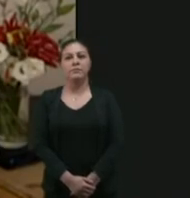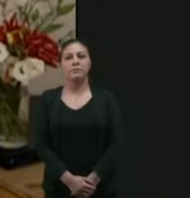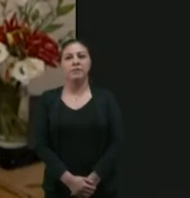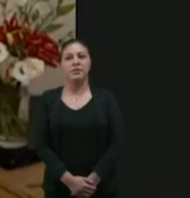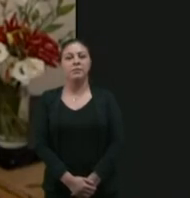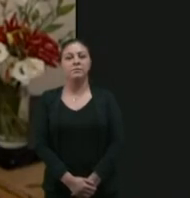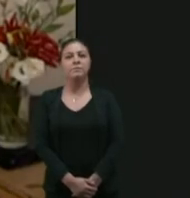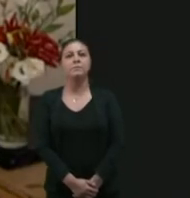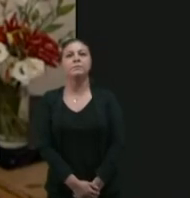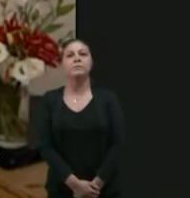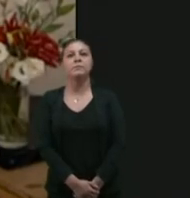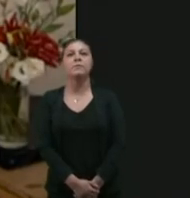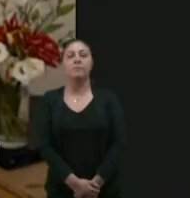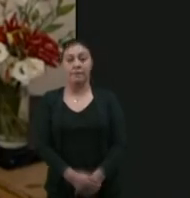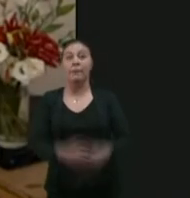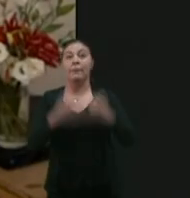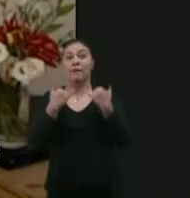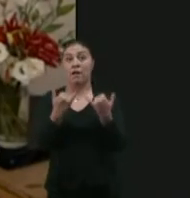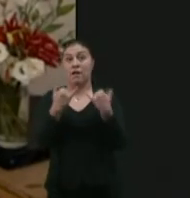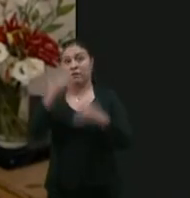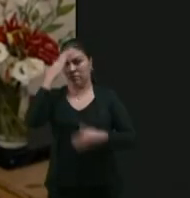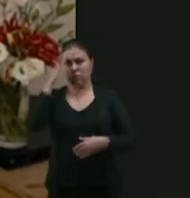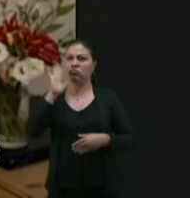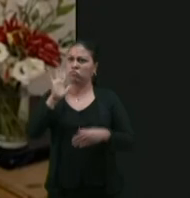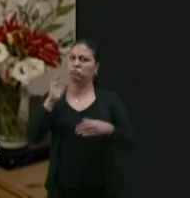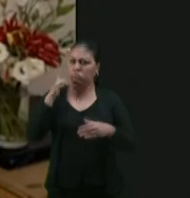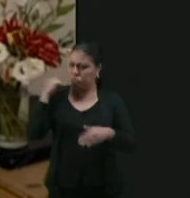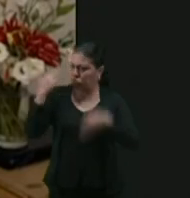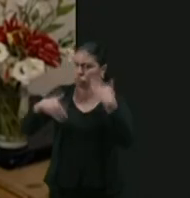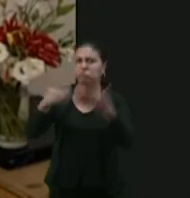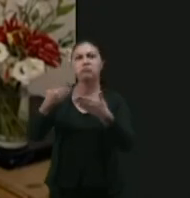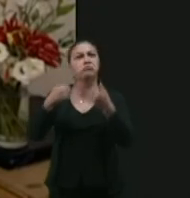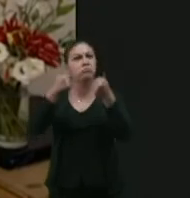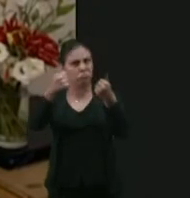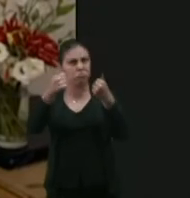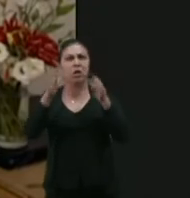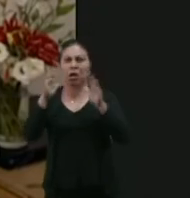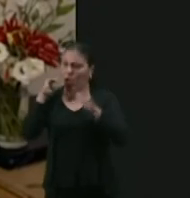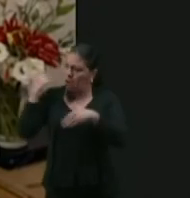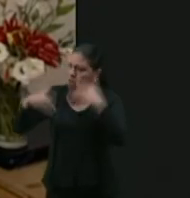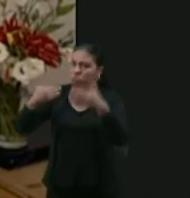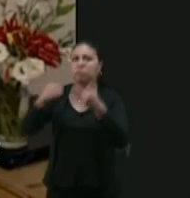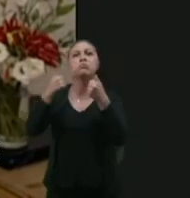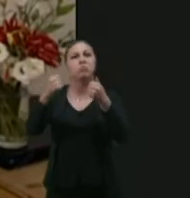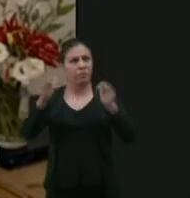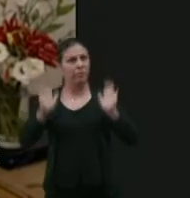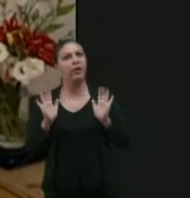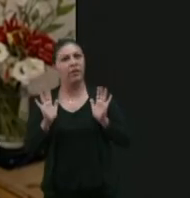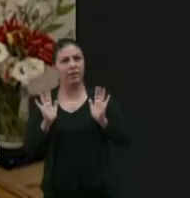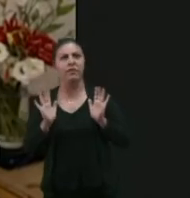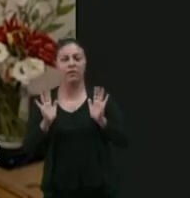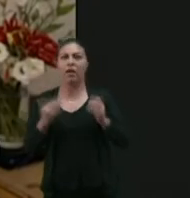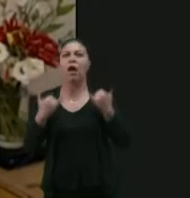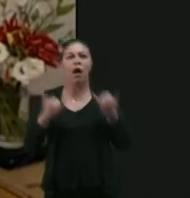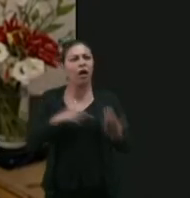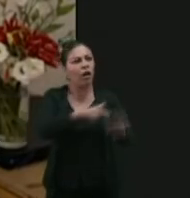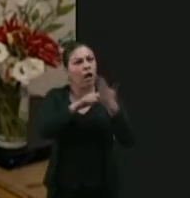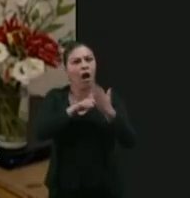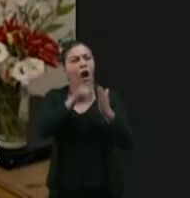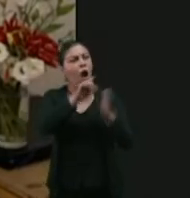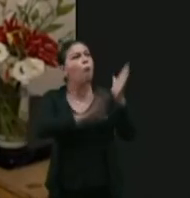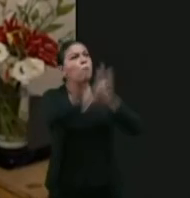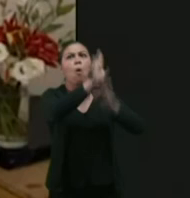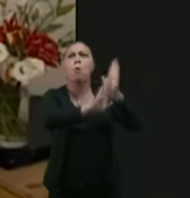diría está funcionando bien. Entonces, digamos que tenemos estos elementos que han sido exitosos en América